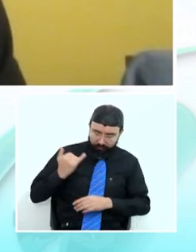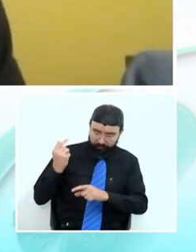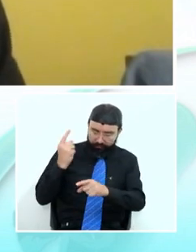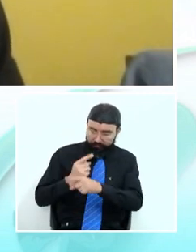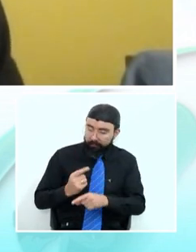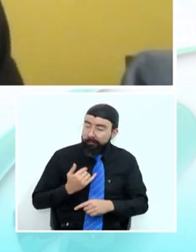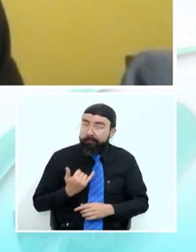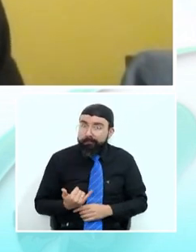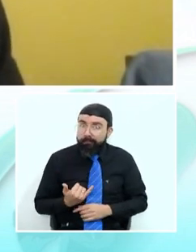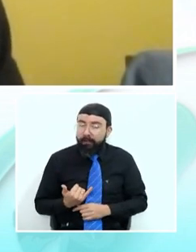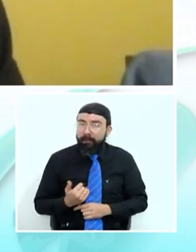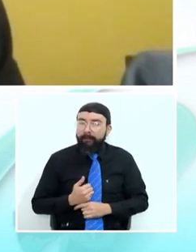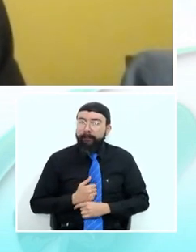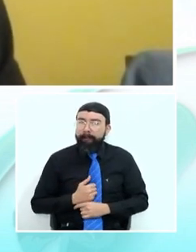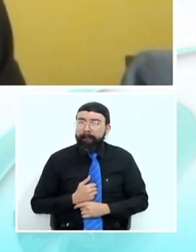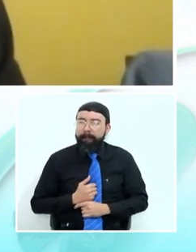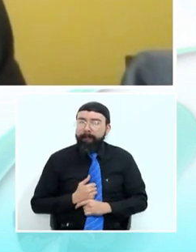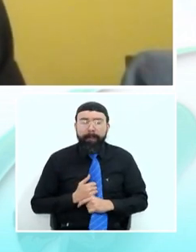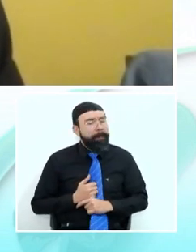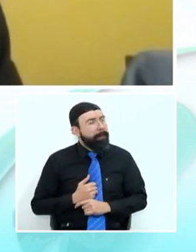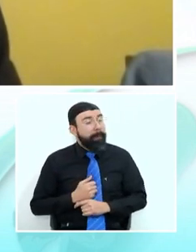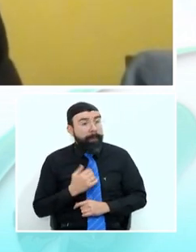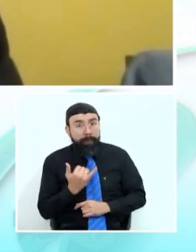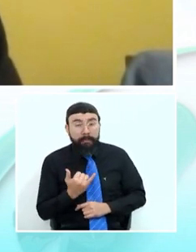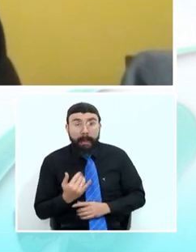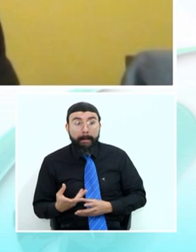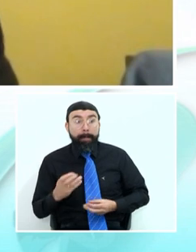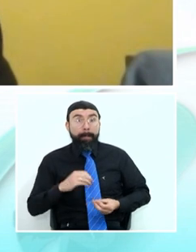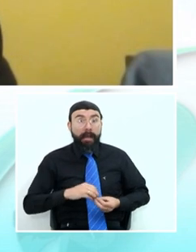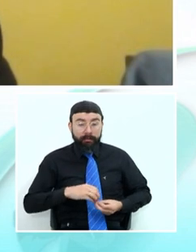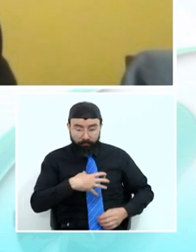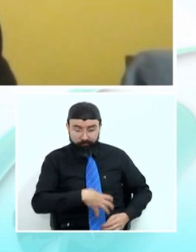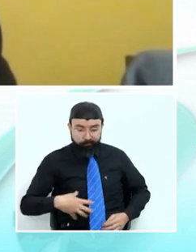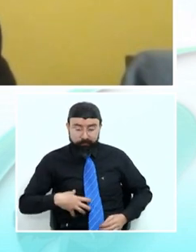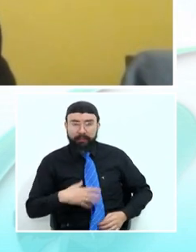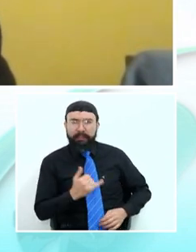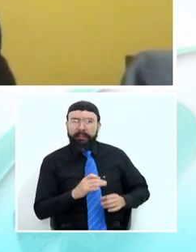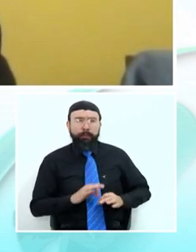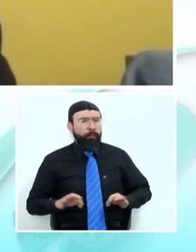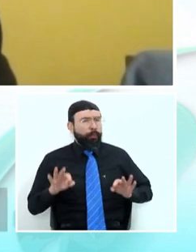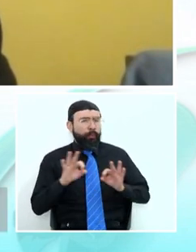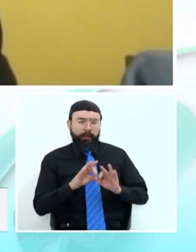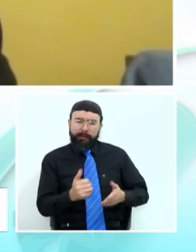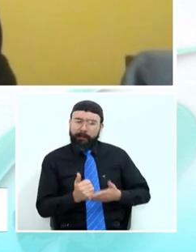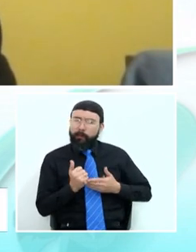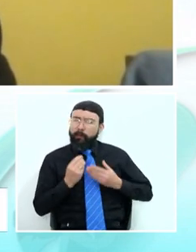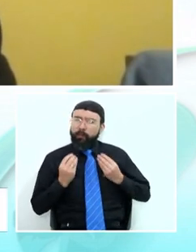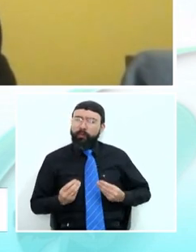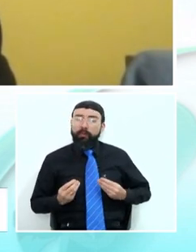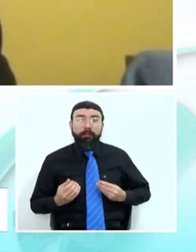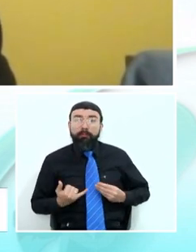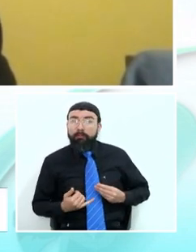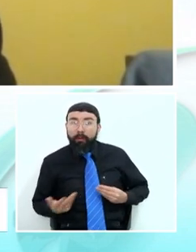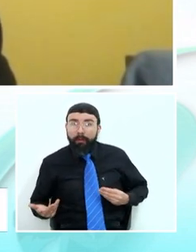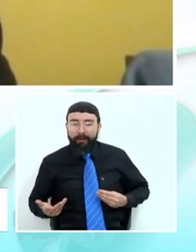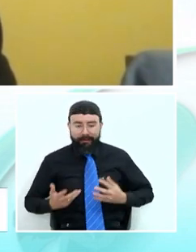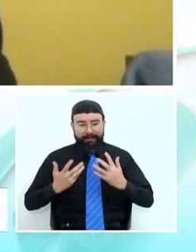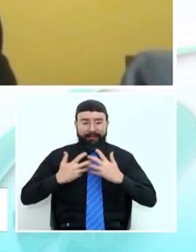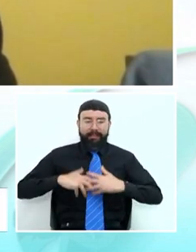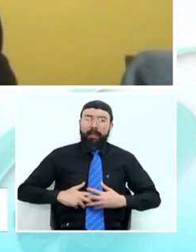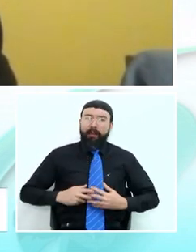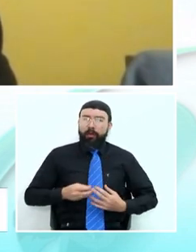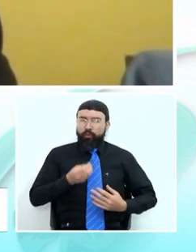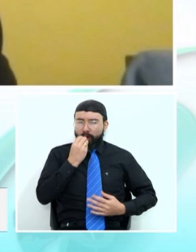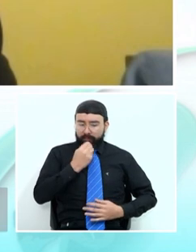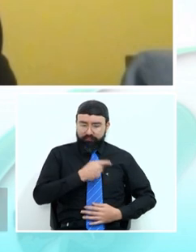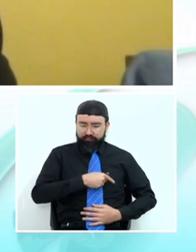Pues el otro sistema orgánico que es muy importante y es vital es el sistema digestivo.